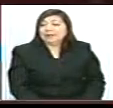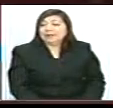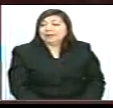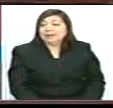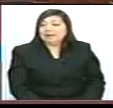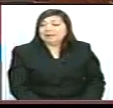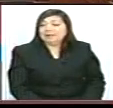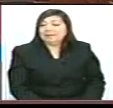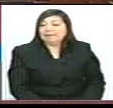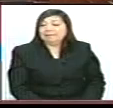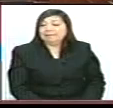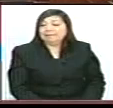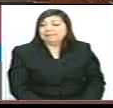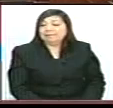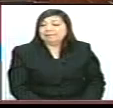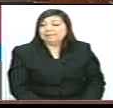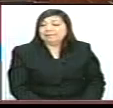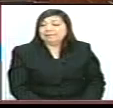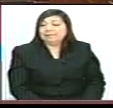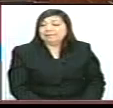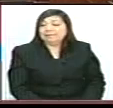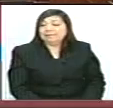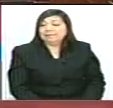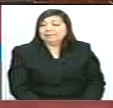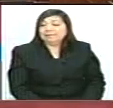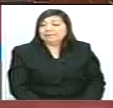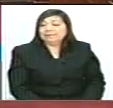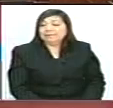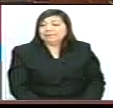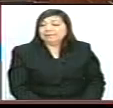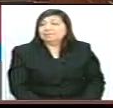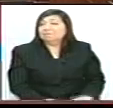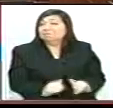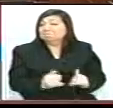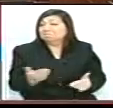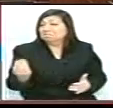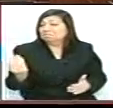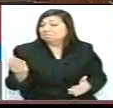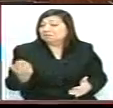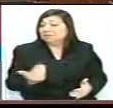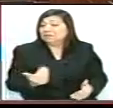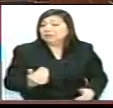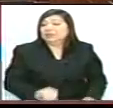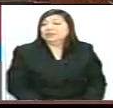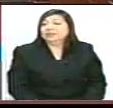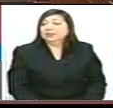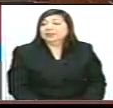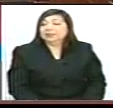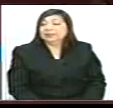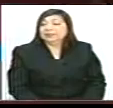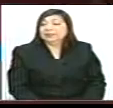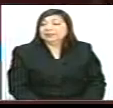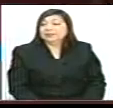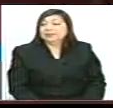Está en interrupción, la segunda interrupción, congresista Dabner. Lo que va a dejar de recibir el Perú es,